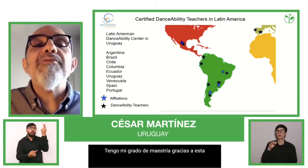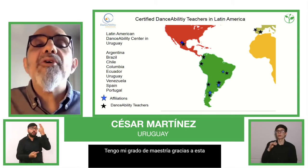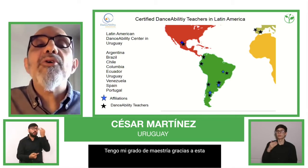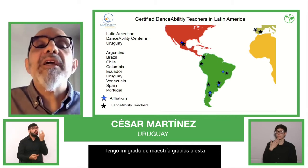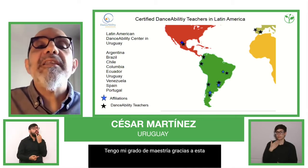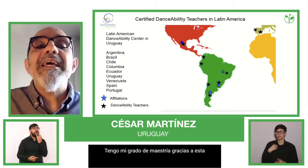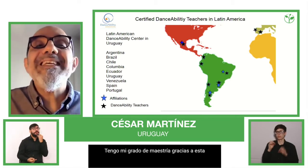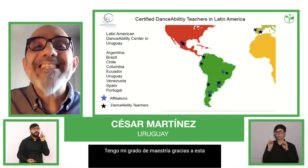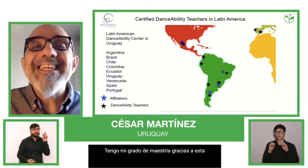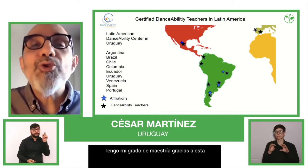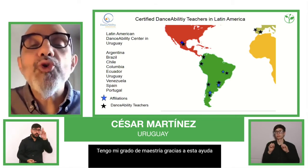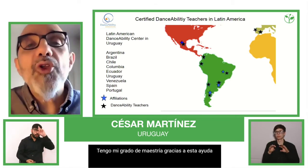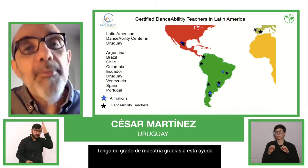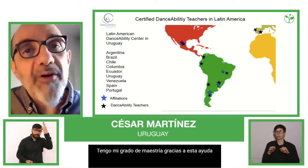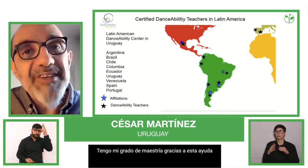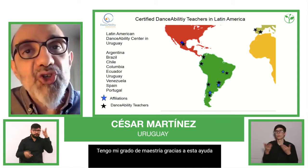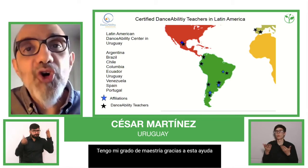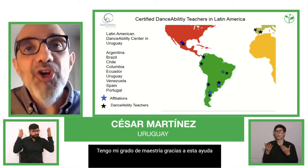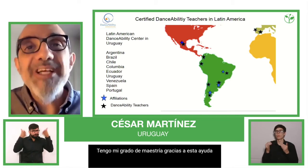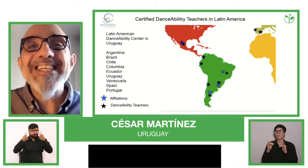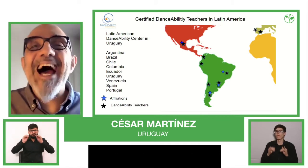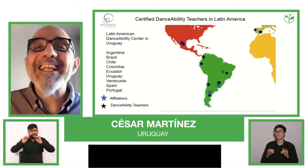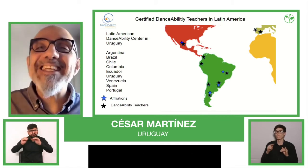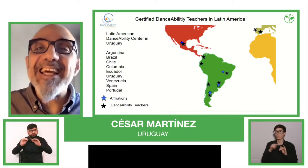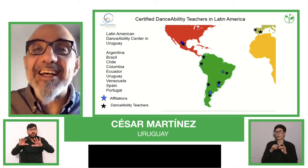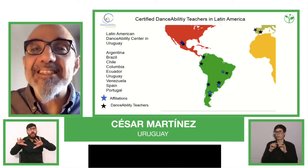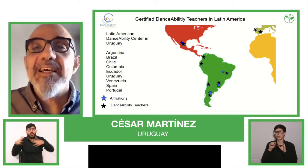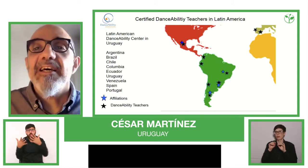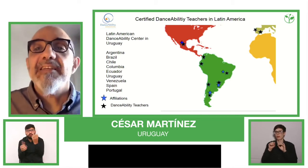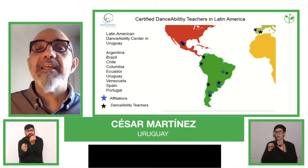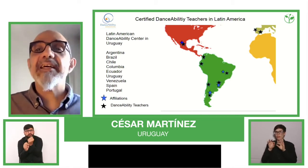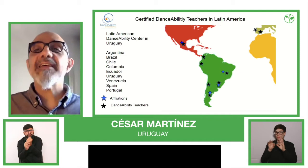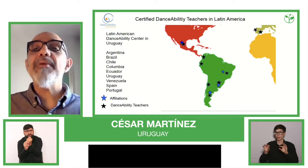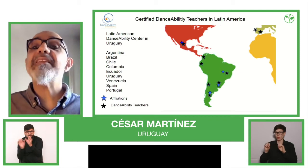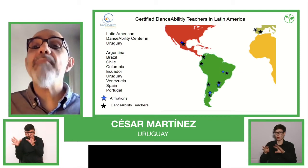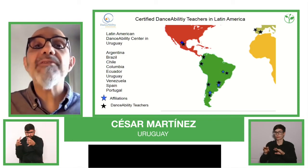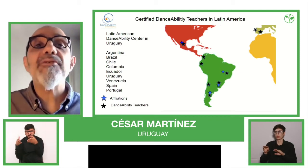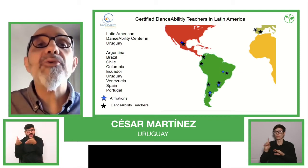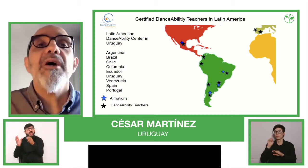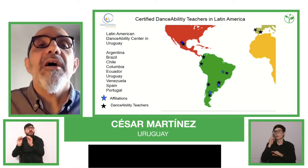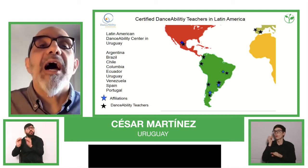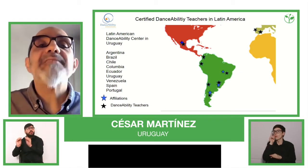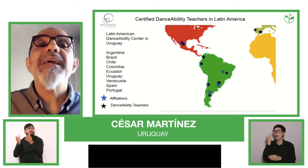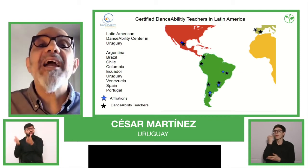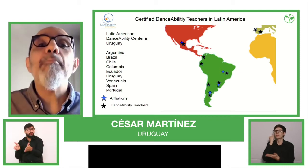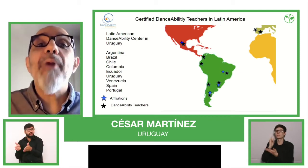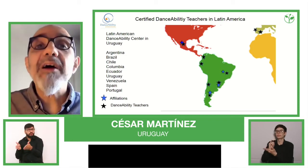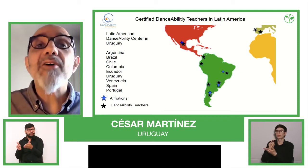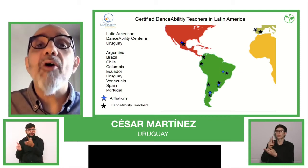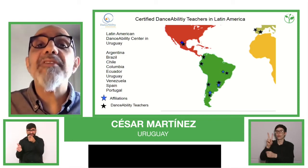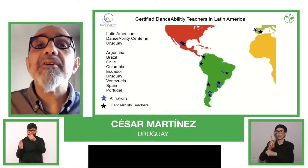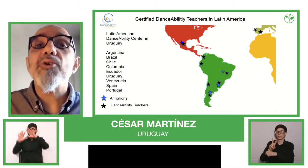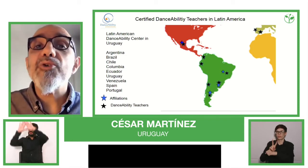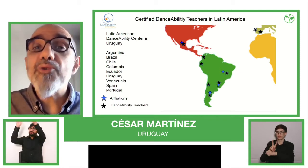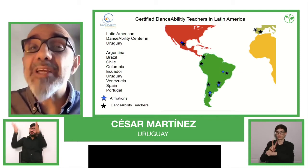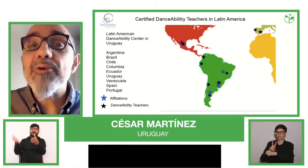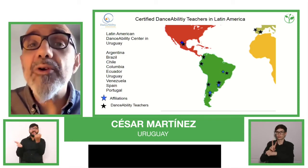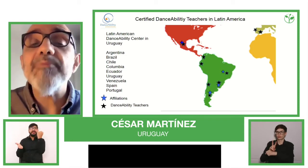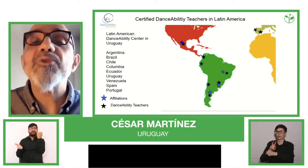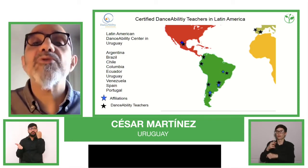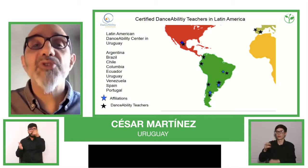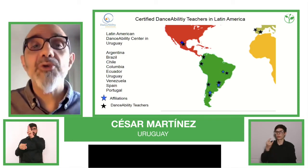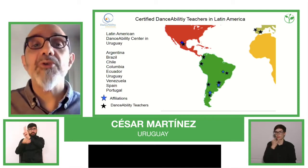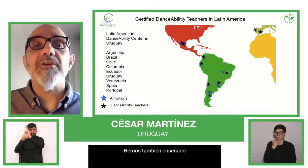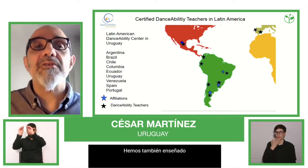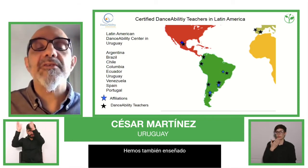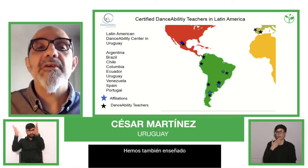también enseñado el método en el Instituto de Profesores Artistas. El método de Danceability se ha